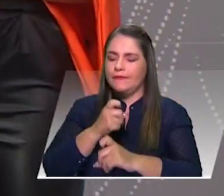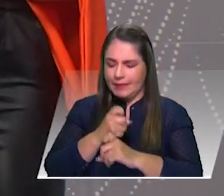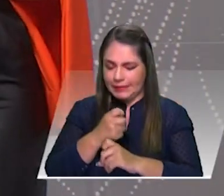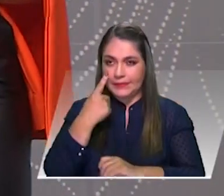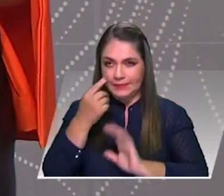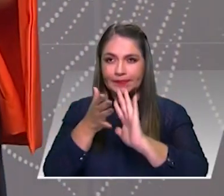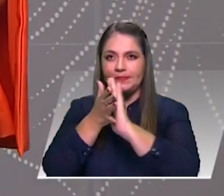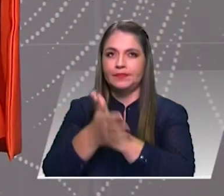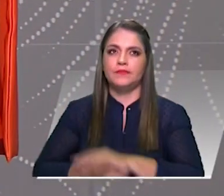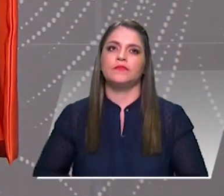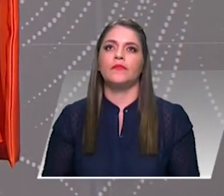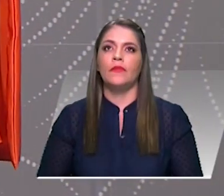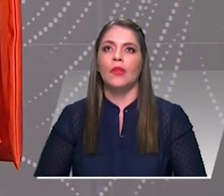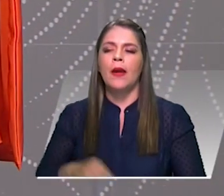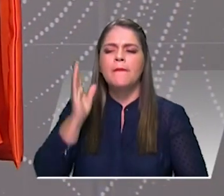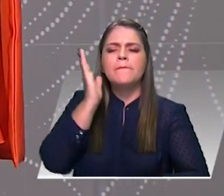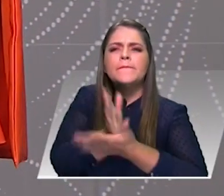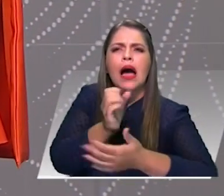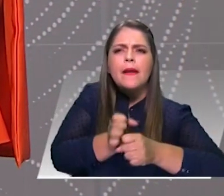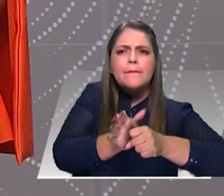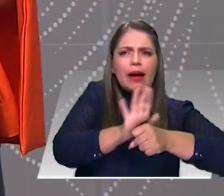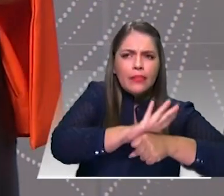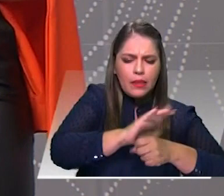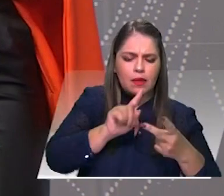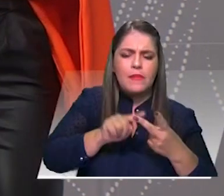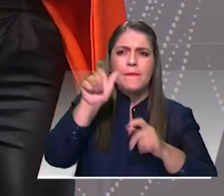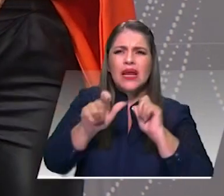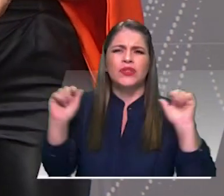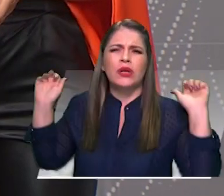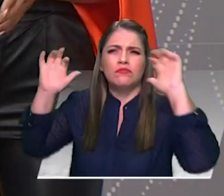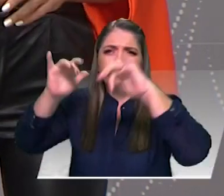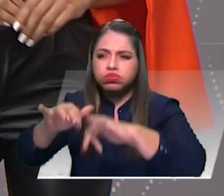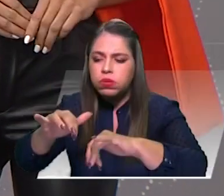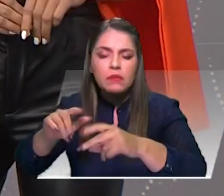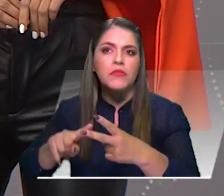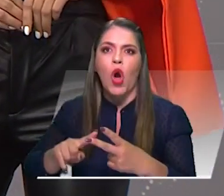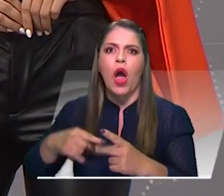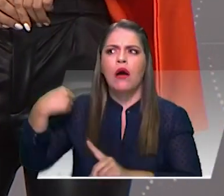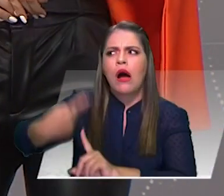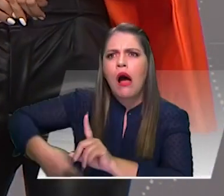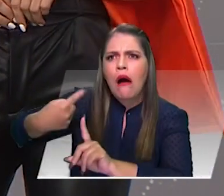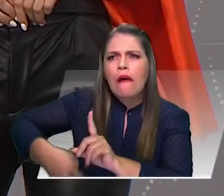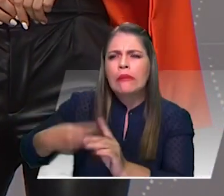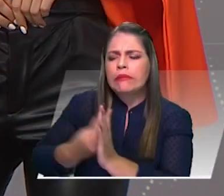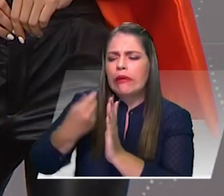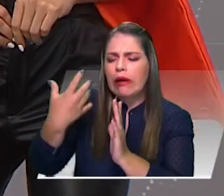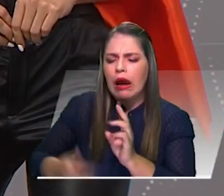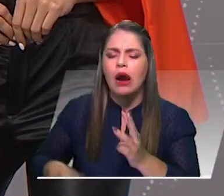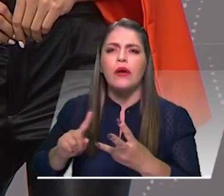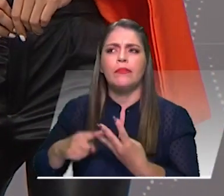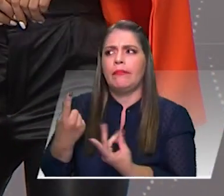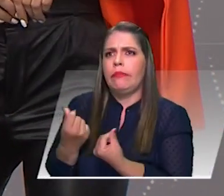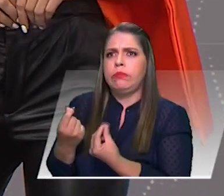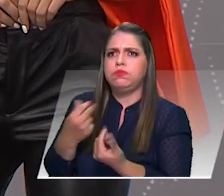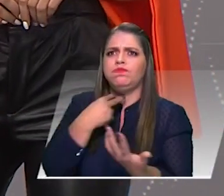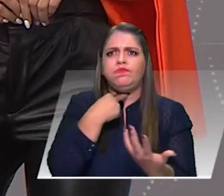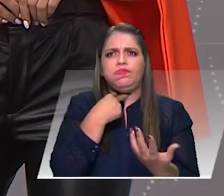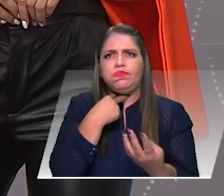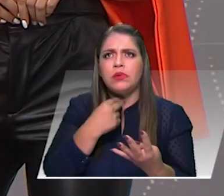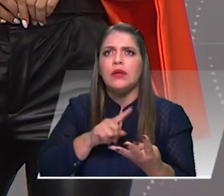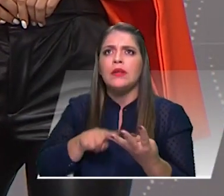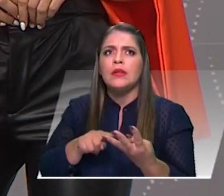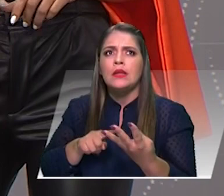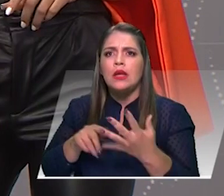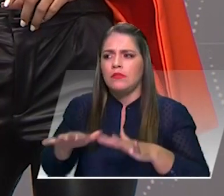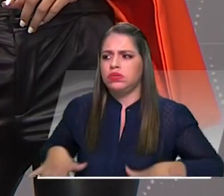departamento. La pandemia, la falta de espectadores, los altos costos en los arriendos, el déficit financiero y la falta de